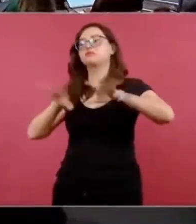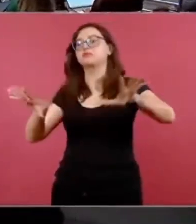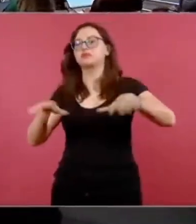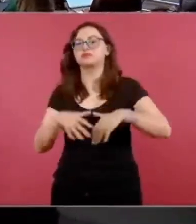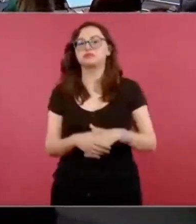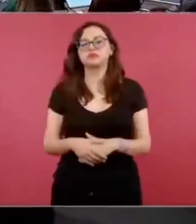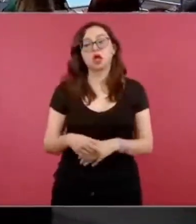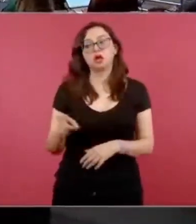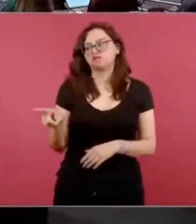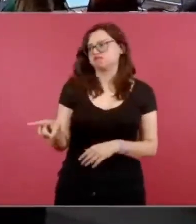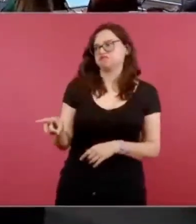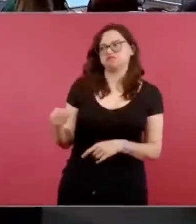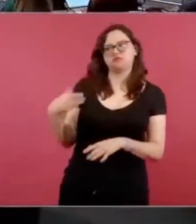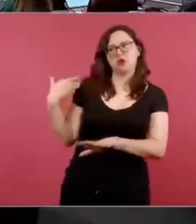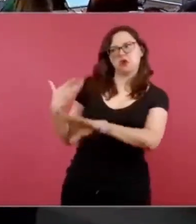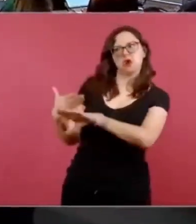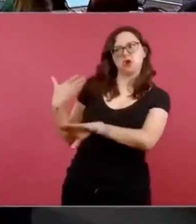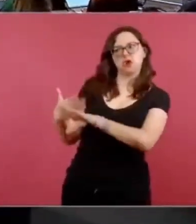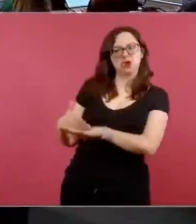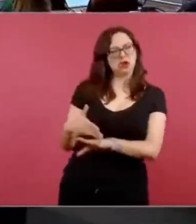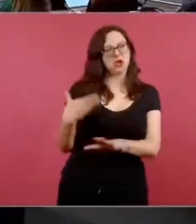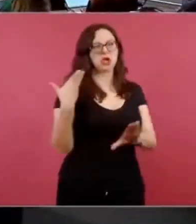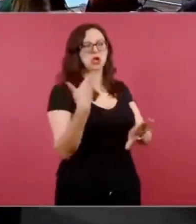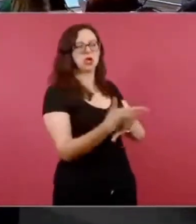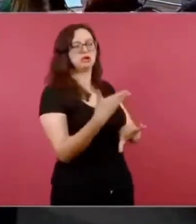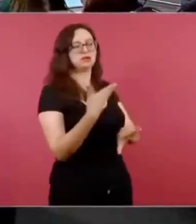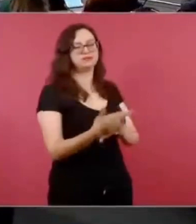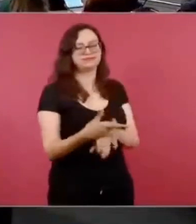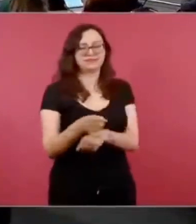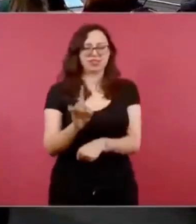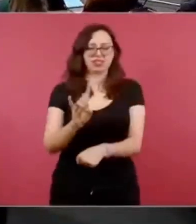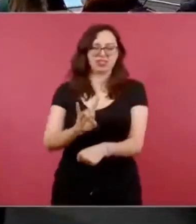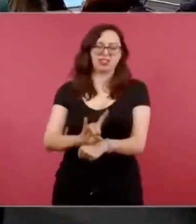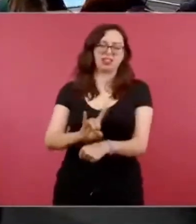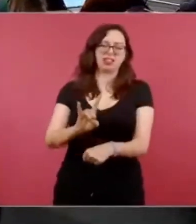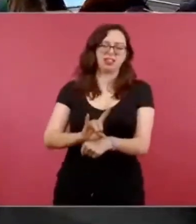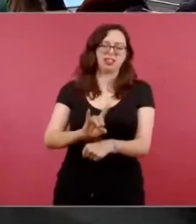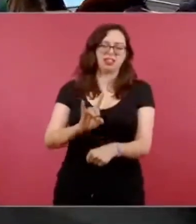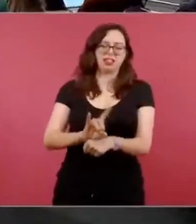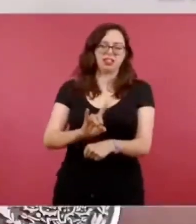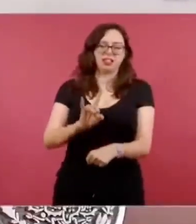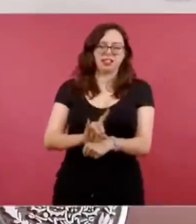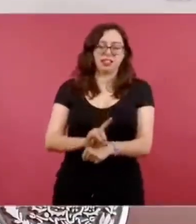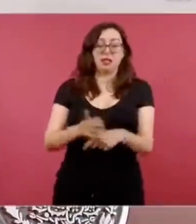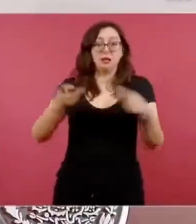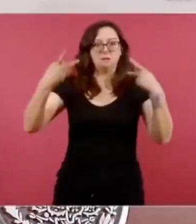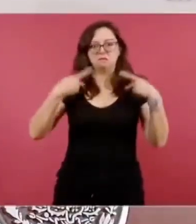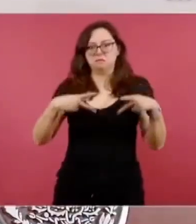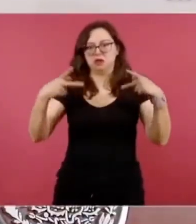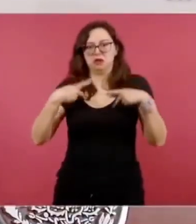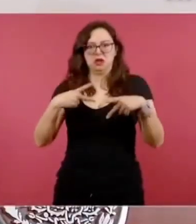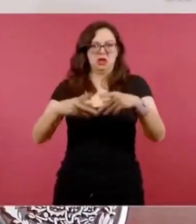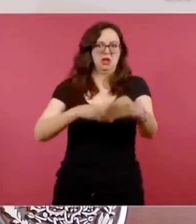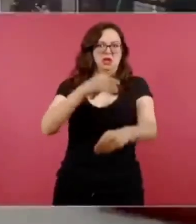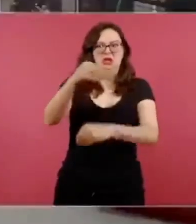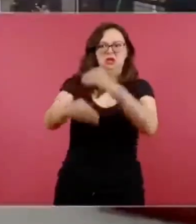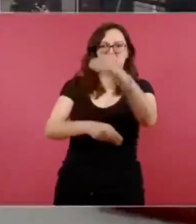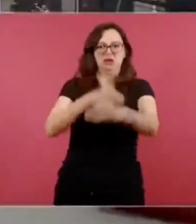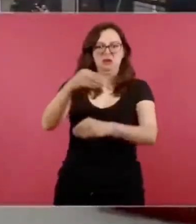iguales, porque a ellos no les interesaba quién podía ser presidente